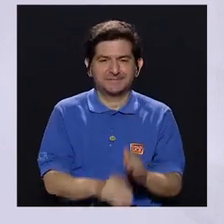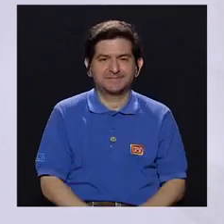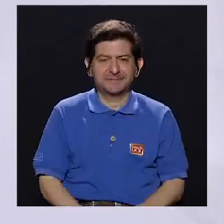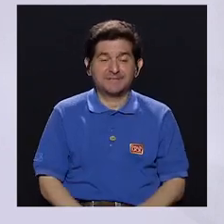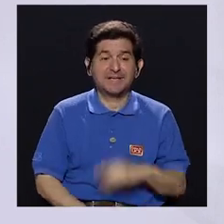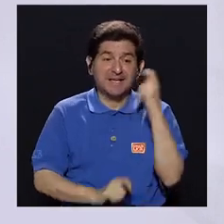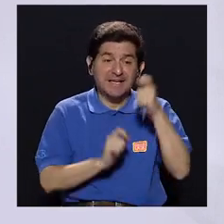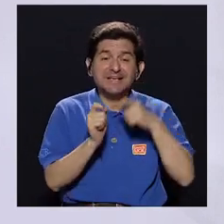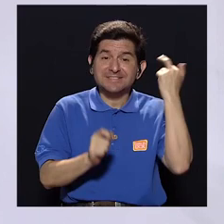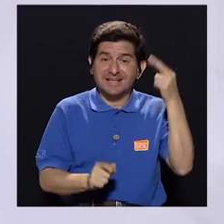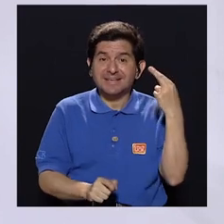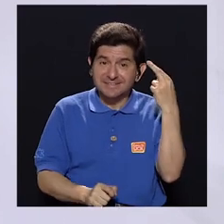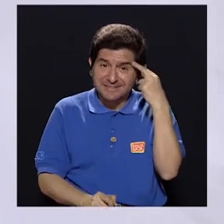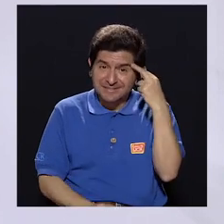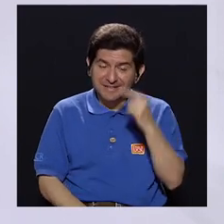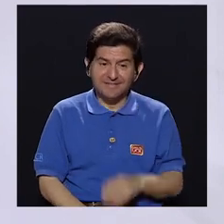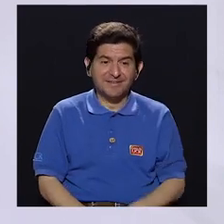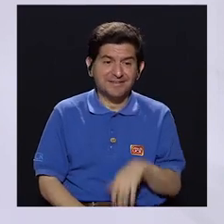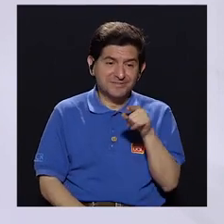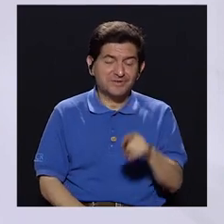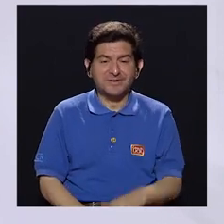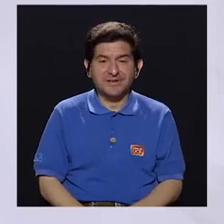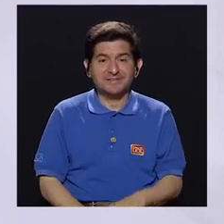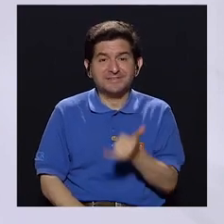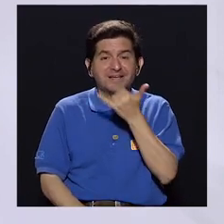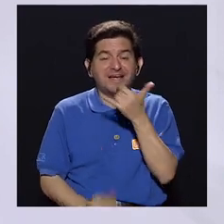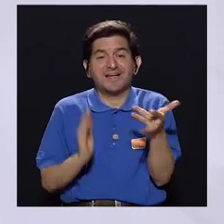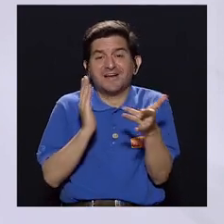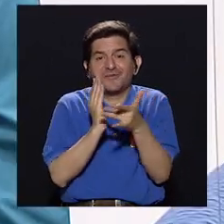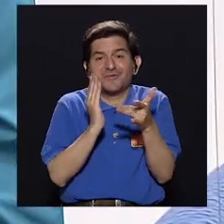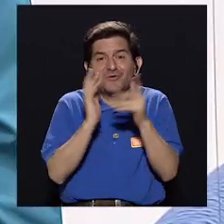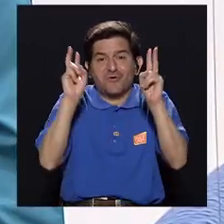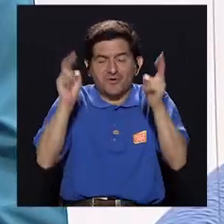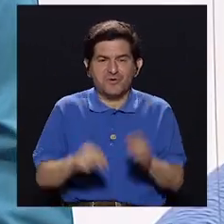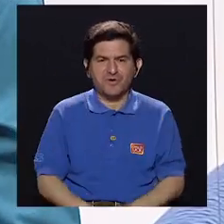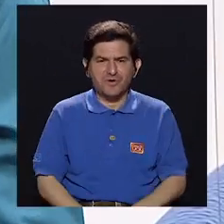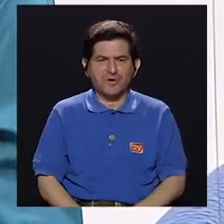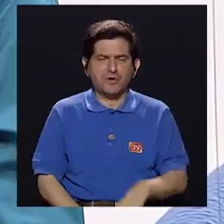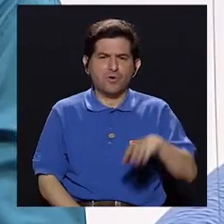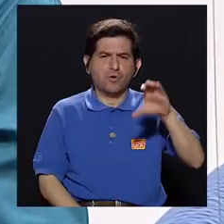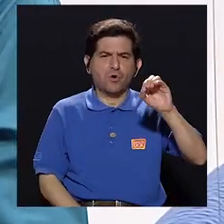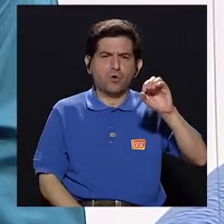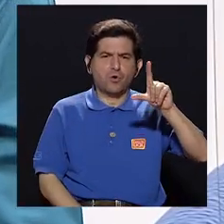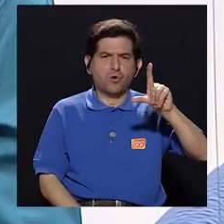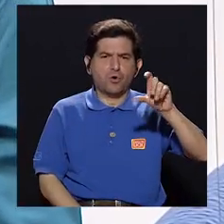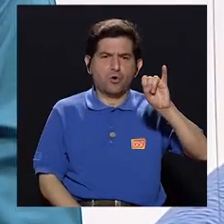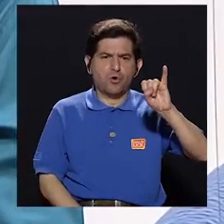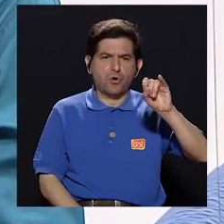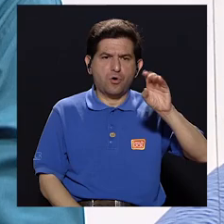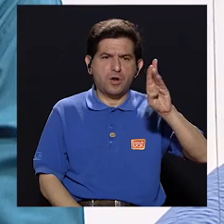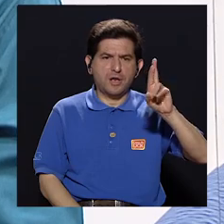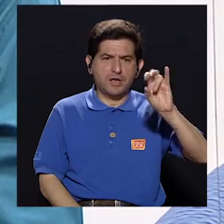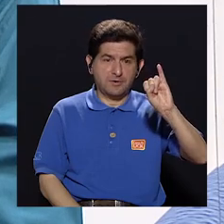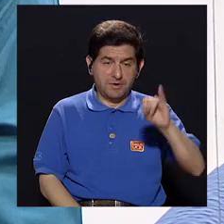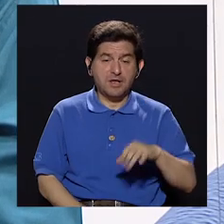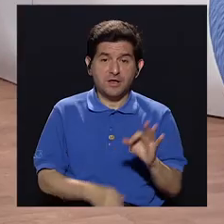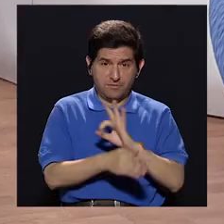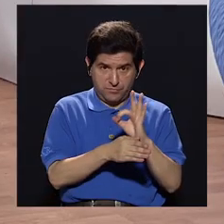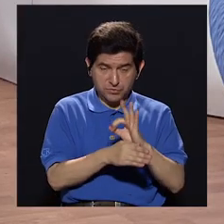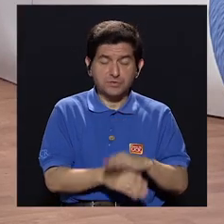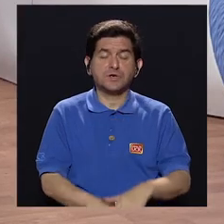máximo justamente por estos este fallo técnico que tiene que yo me imagino para un colibrí si es suficientemente para un colibrí podría